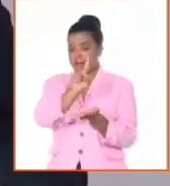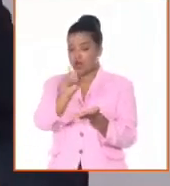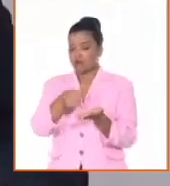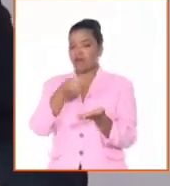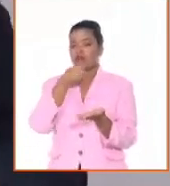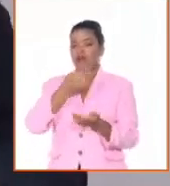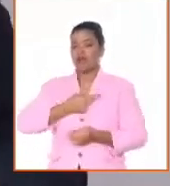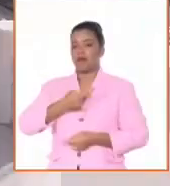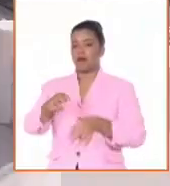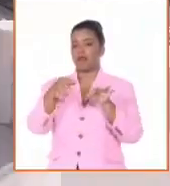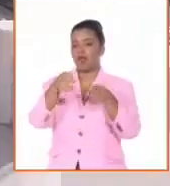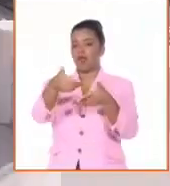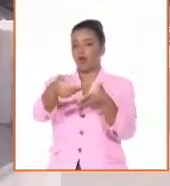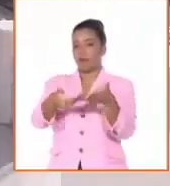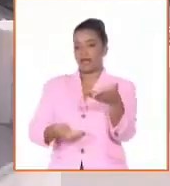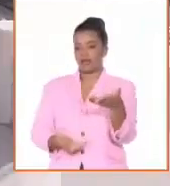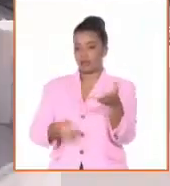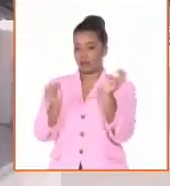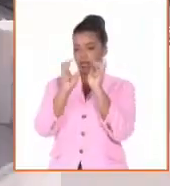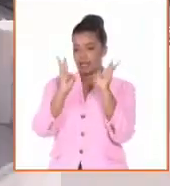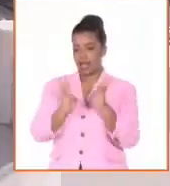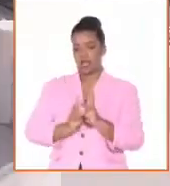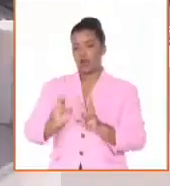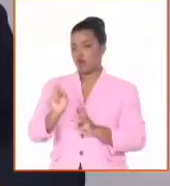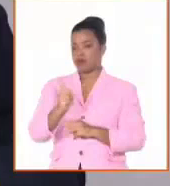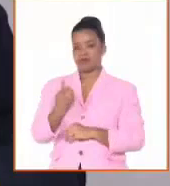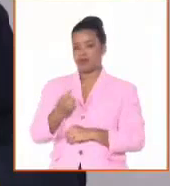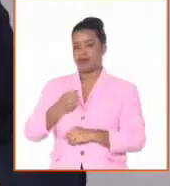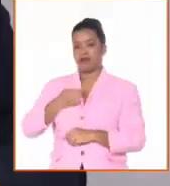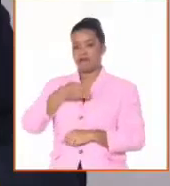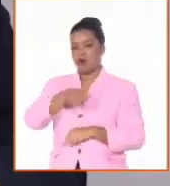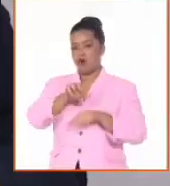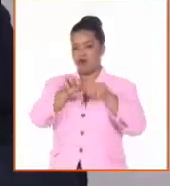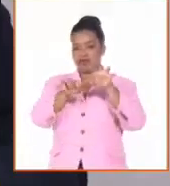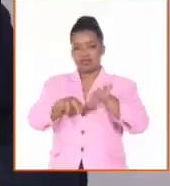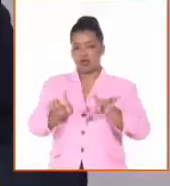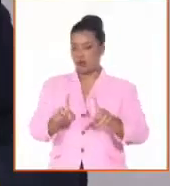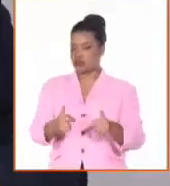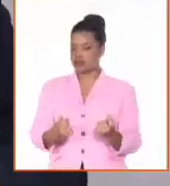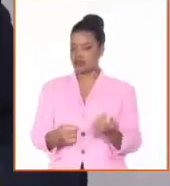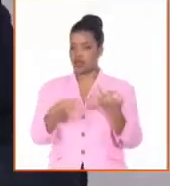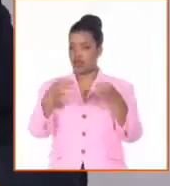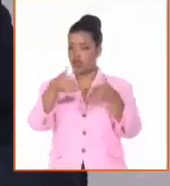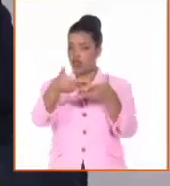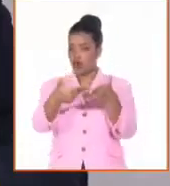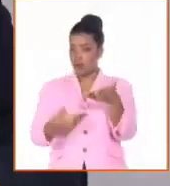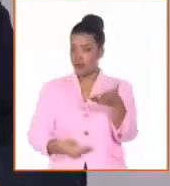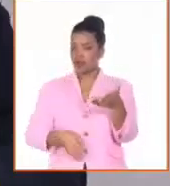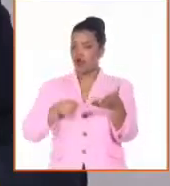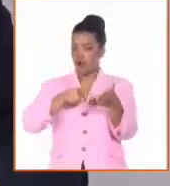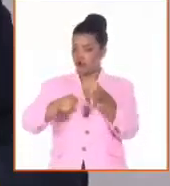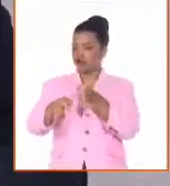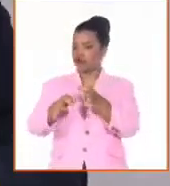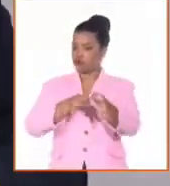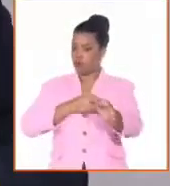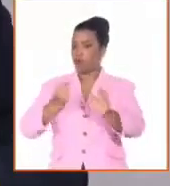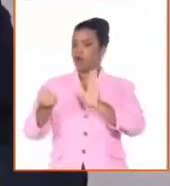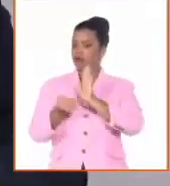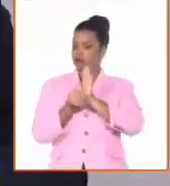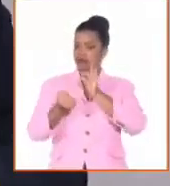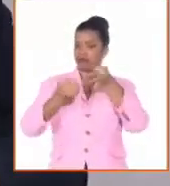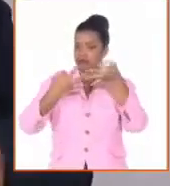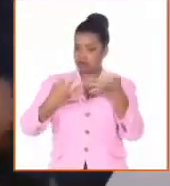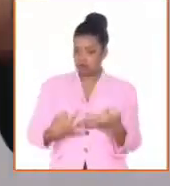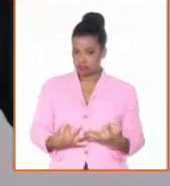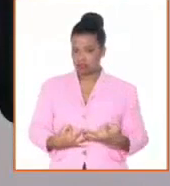un documento electrónico Pero además ese documento electrónico tiene todas las posibilidades de validez de reconocimiento